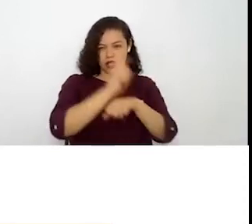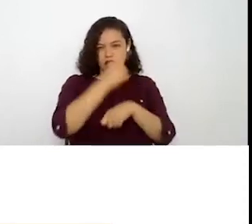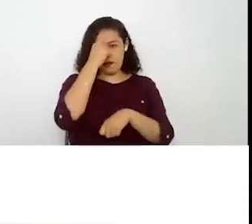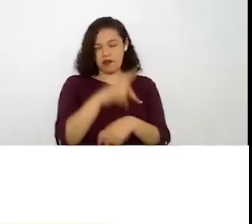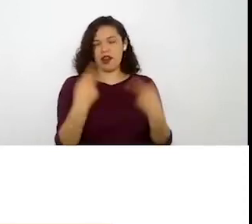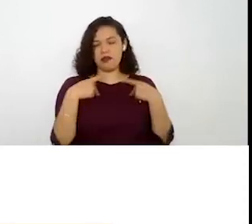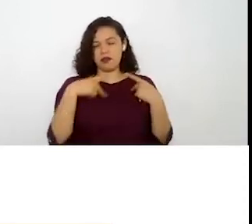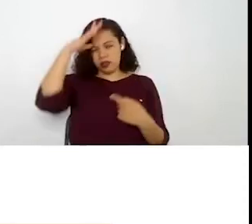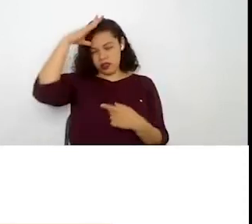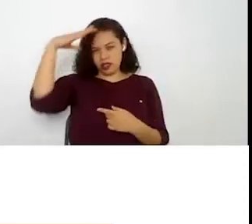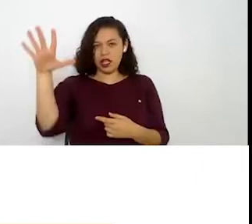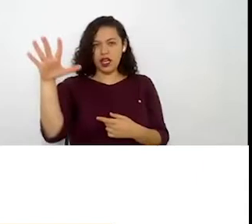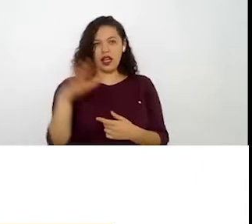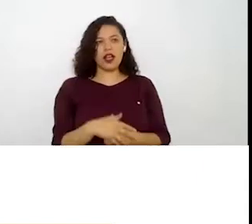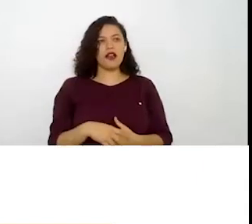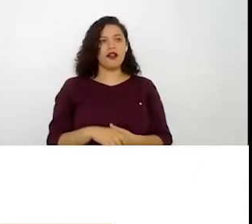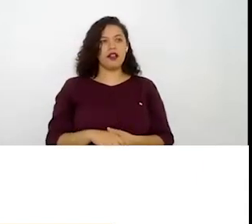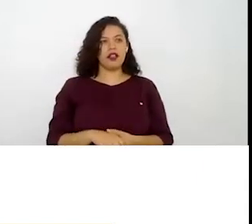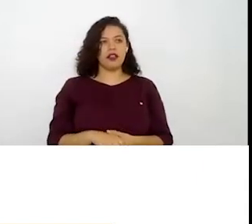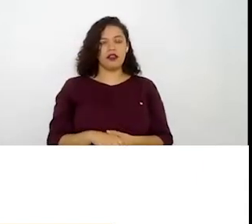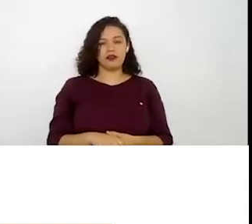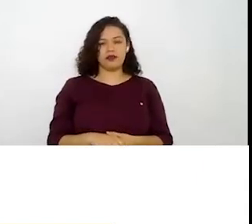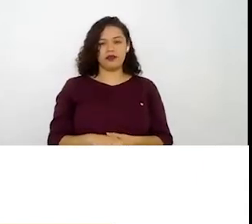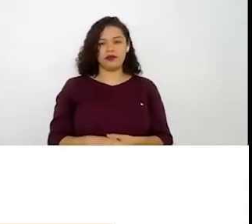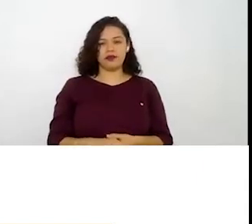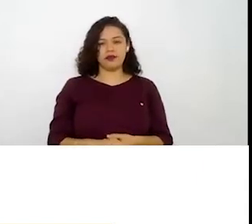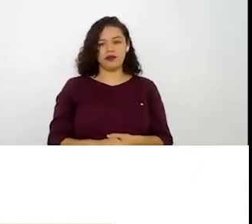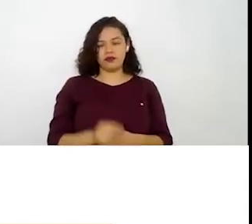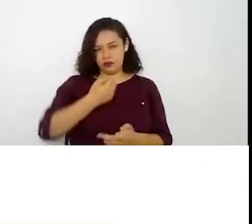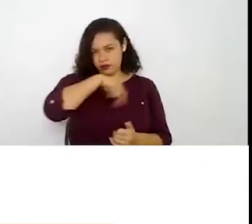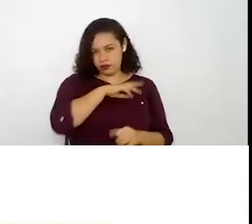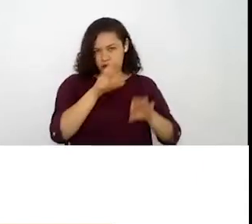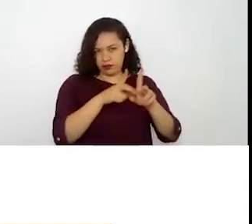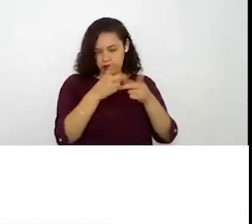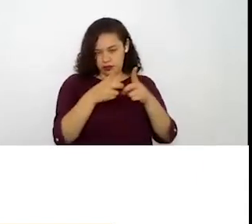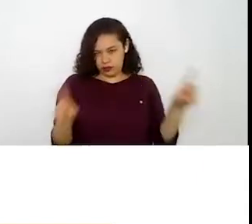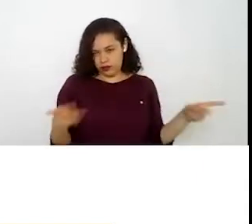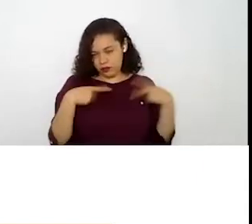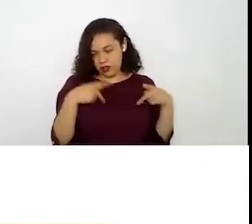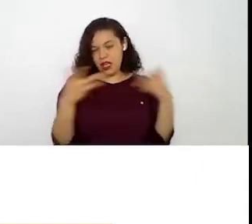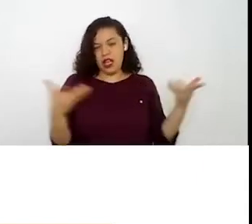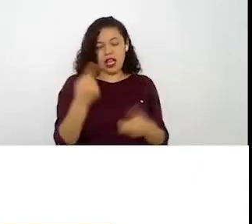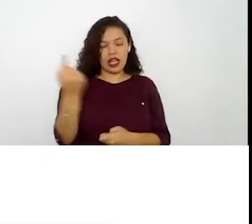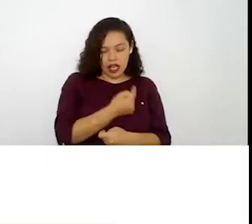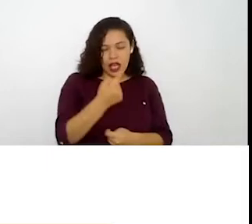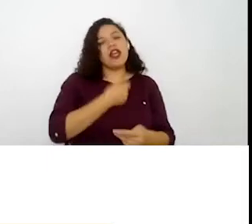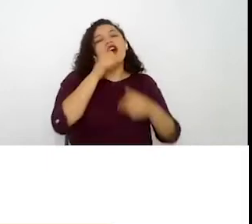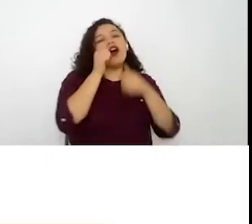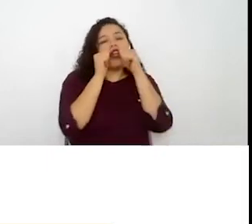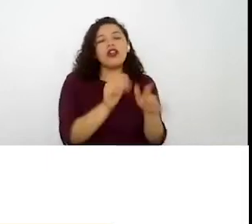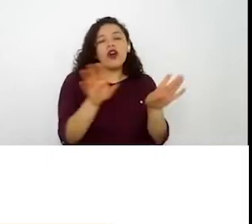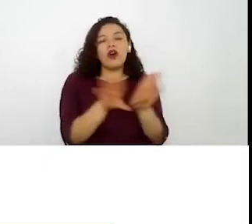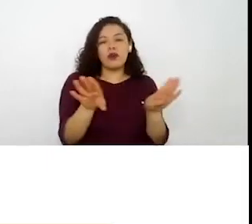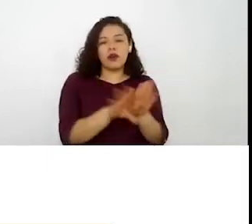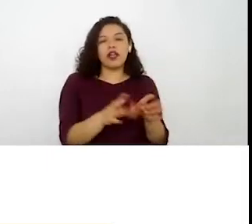mayores y donde vamos a desarrollar Y qué hacemos con esa persona cómo ofrecemos la atención es